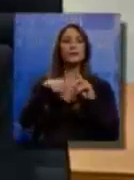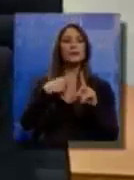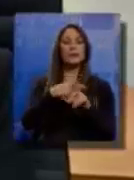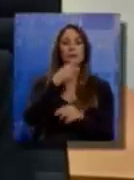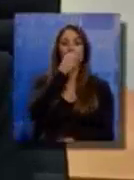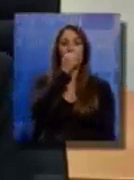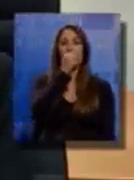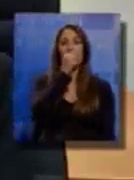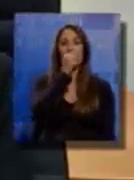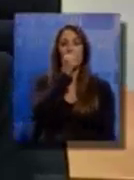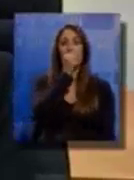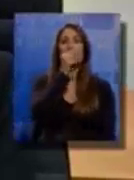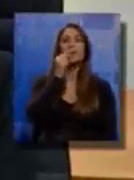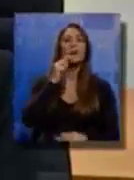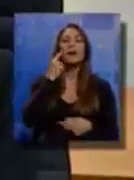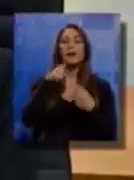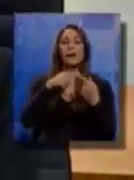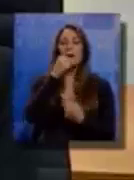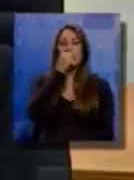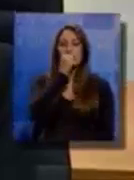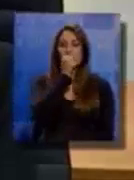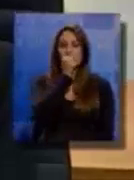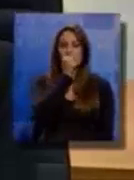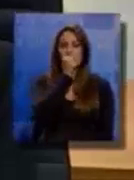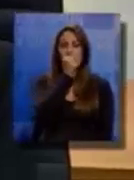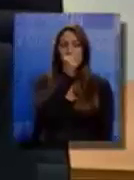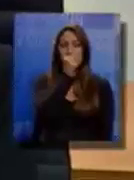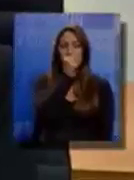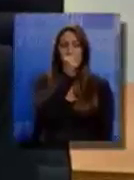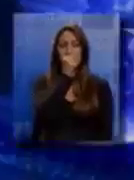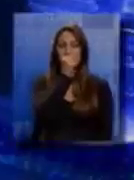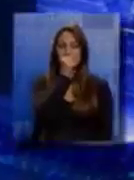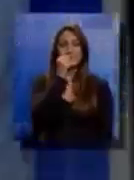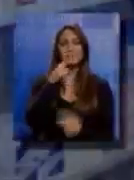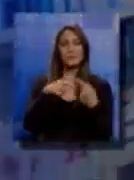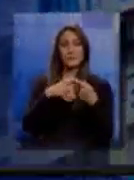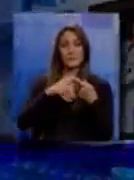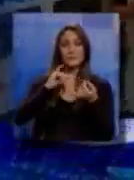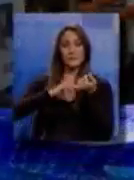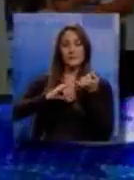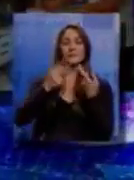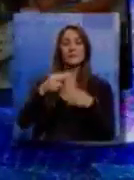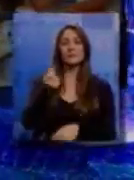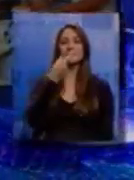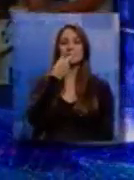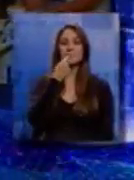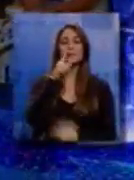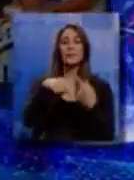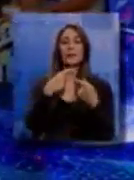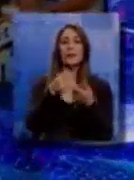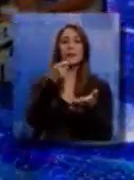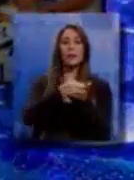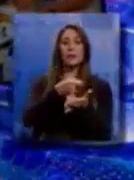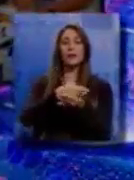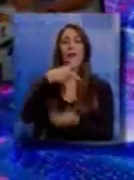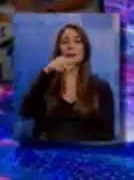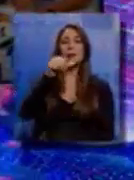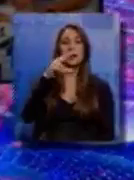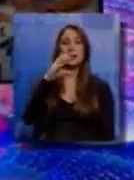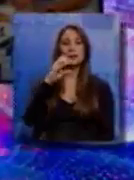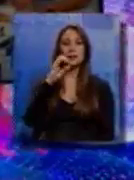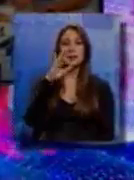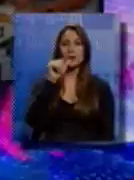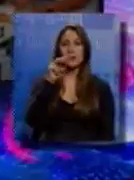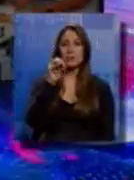El adjudicado tiene la responsabilidad de entregar el medicamento en cada una de las unidades de salud. Por ejemplo, para la compra de paracetamol, 11